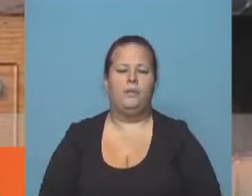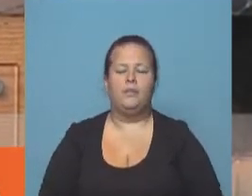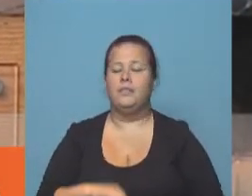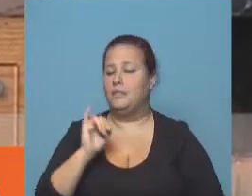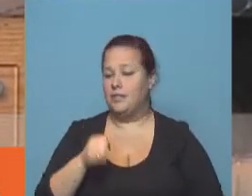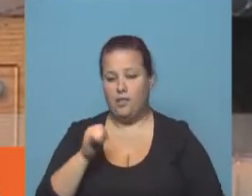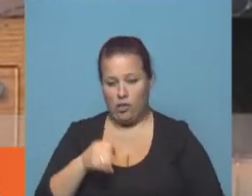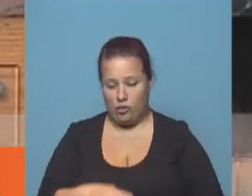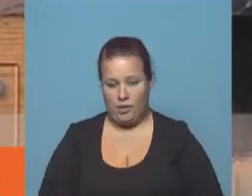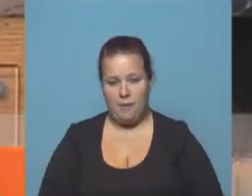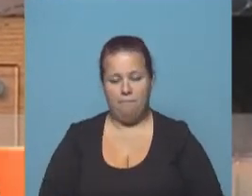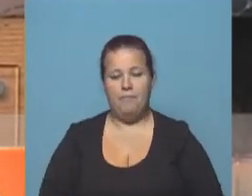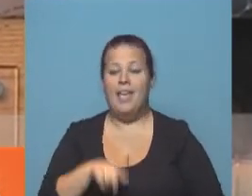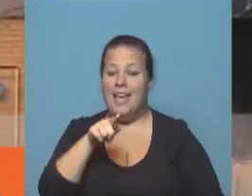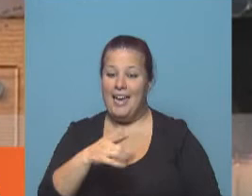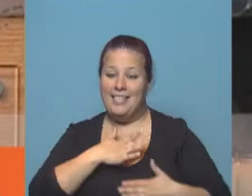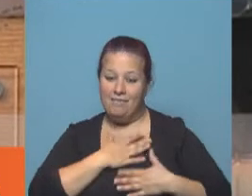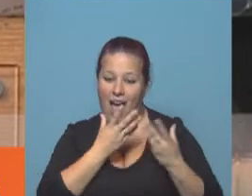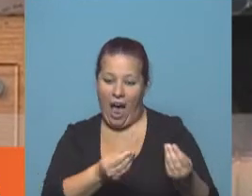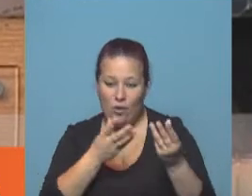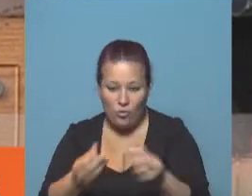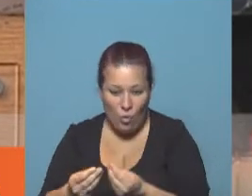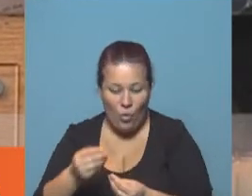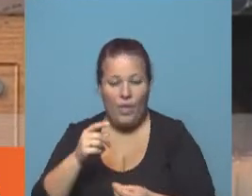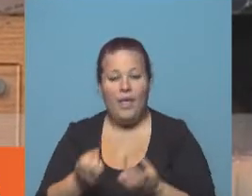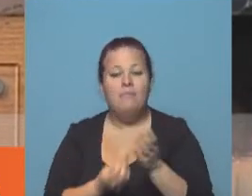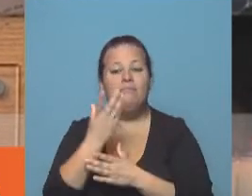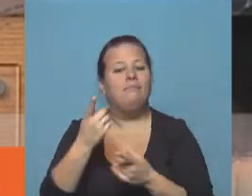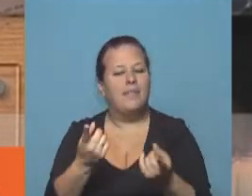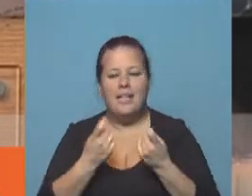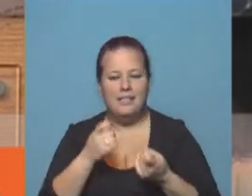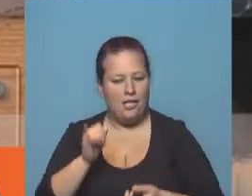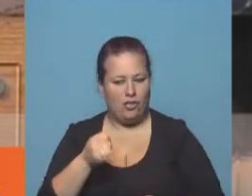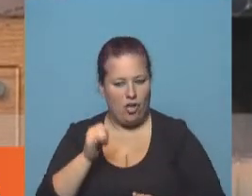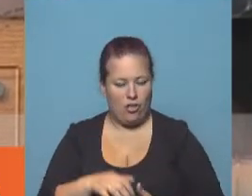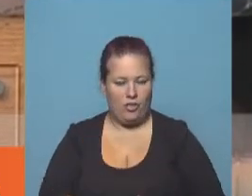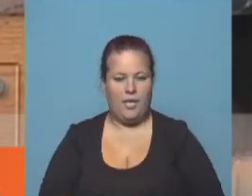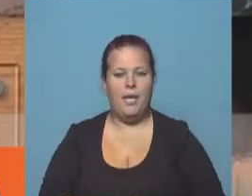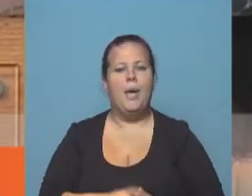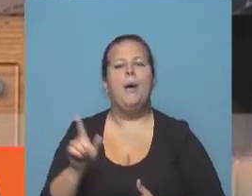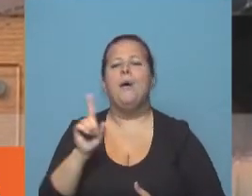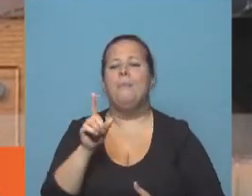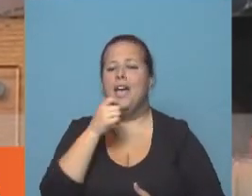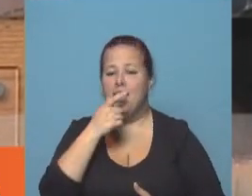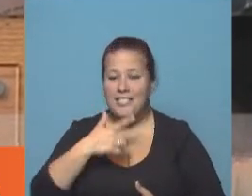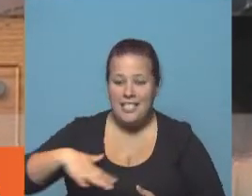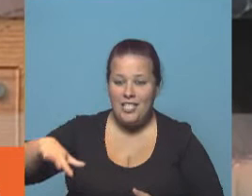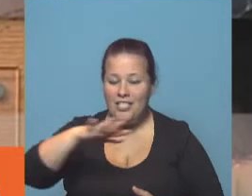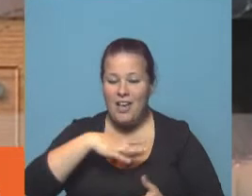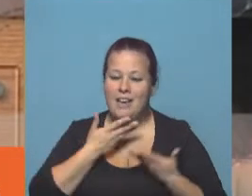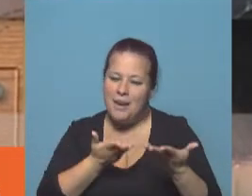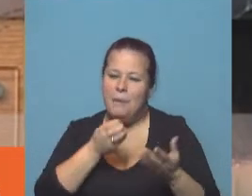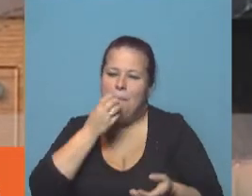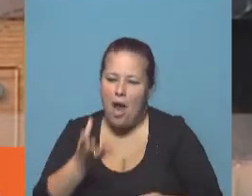Sin duda, esas solidarias respuestas urgentes son necesarias. Pero no seríamos una sociedad más